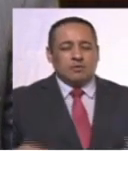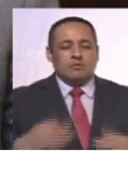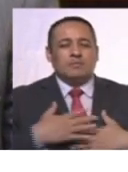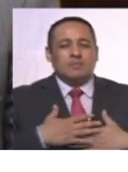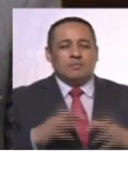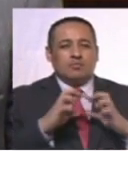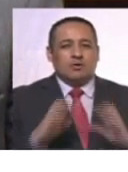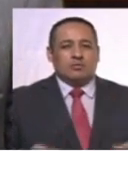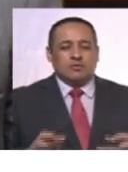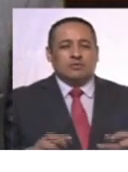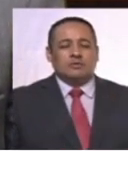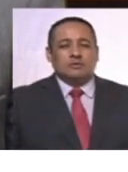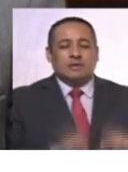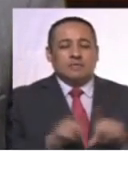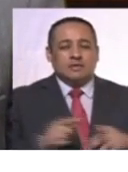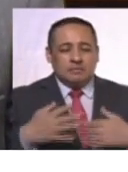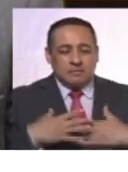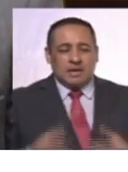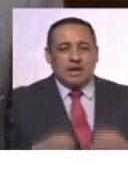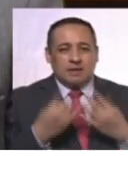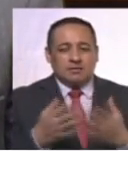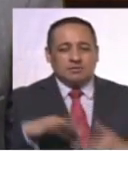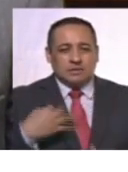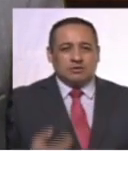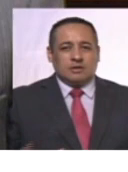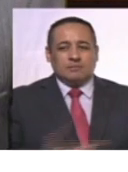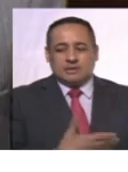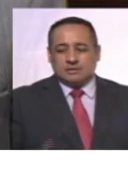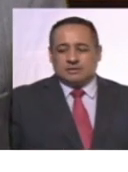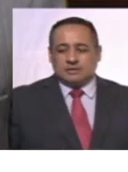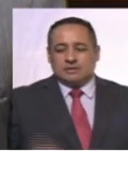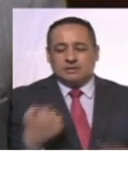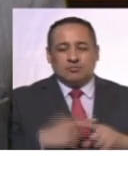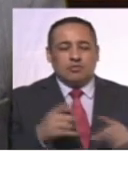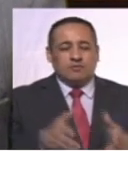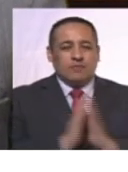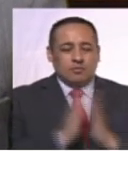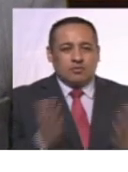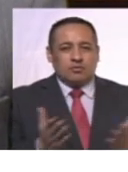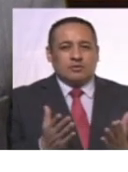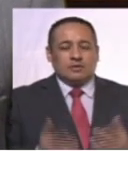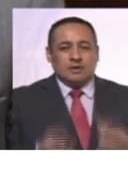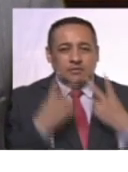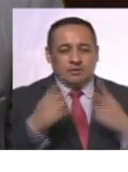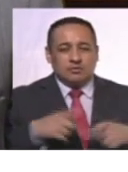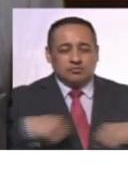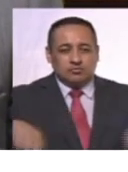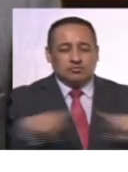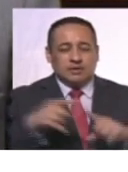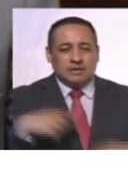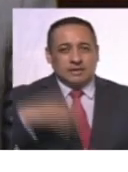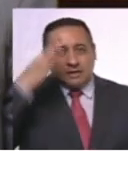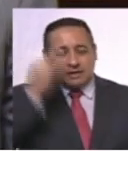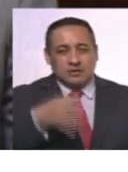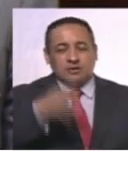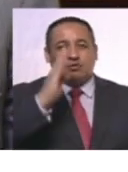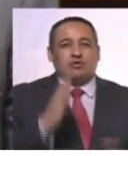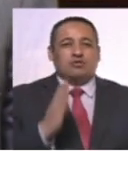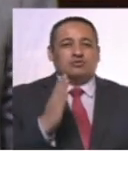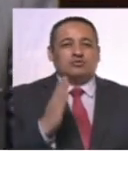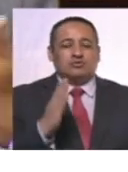pueblo. Ese es mi llamado, señora presidenta. Y por favor, si son creyentes, por el amor de